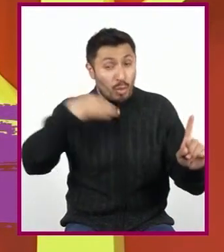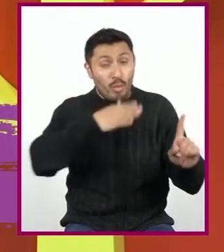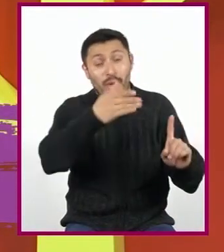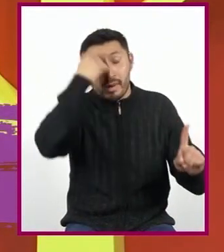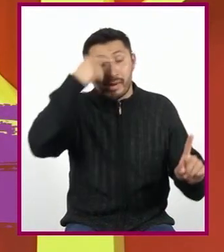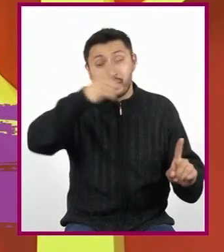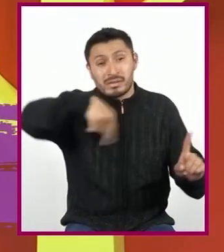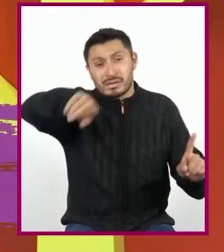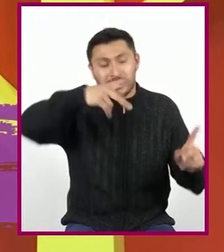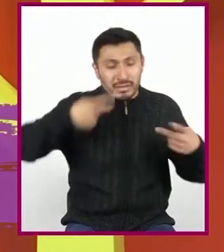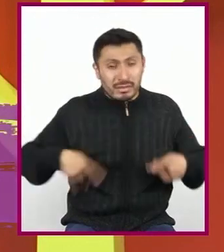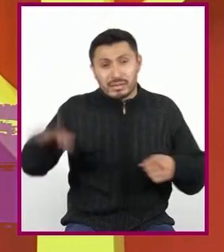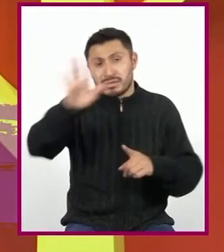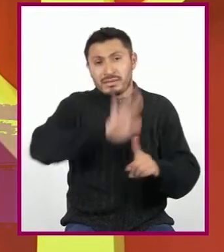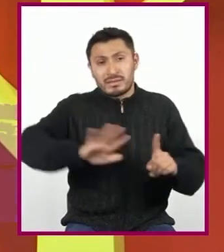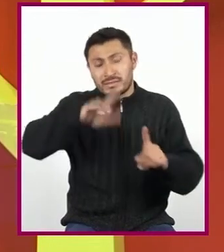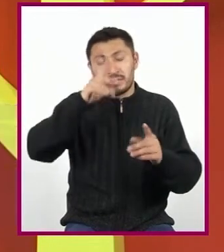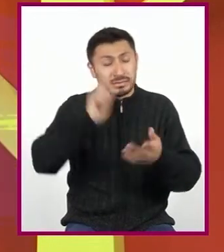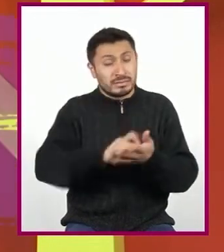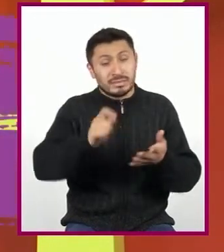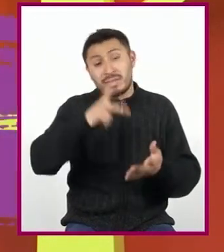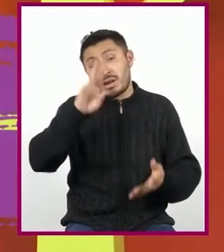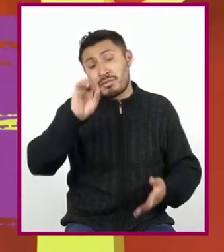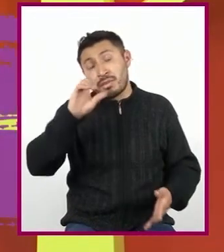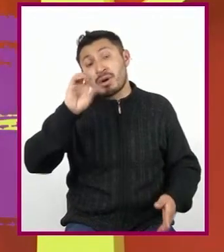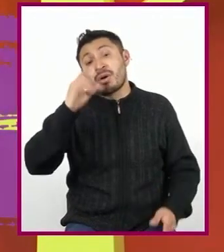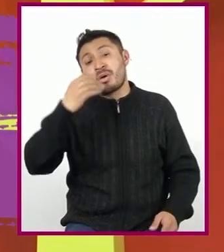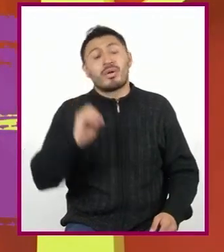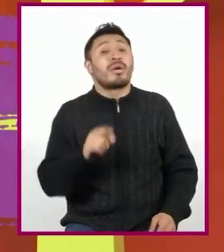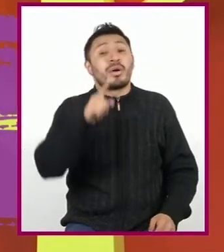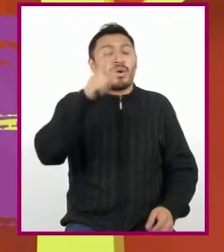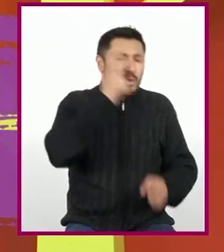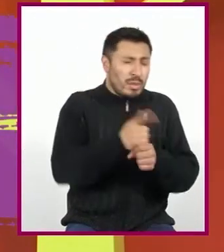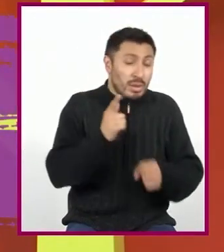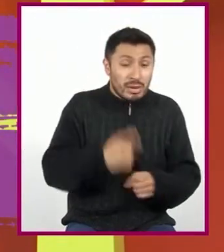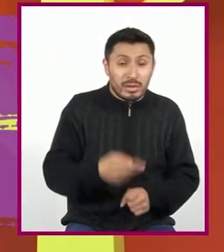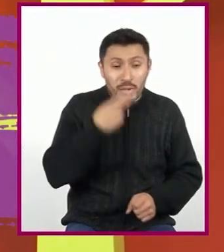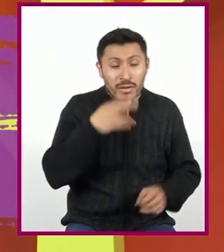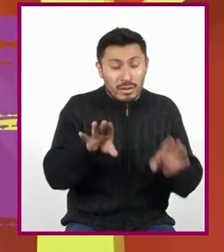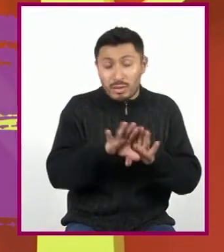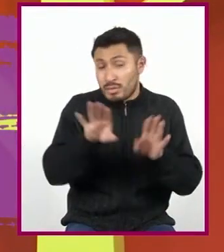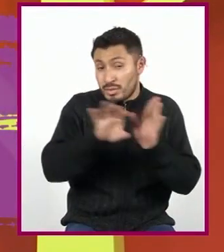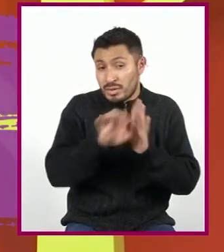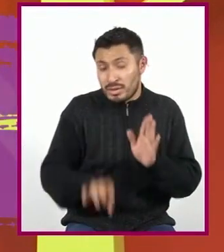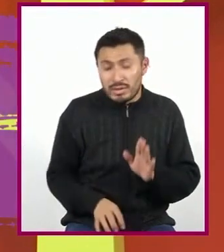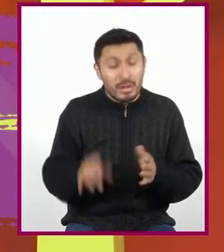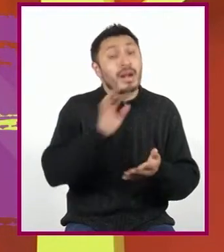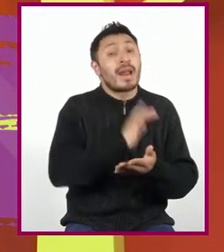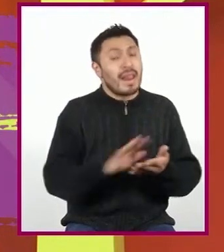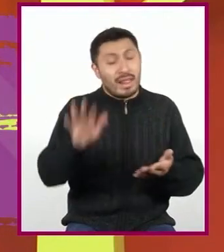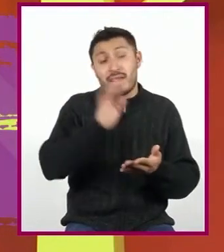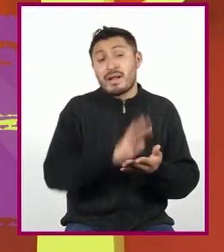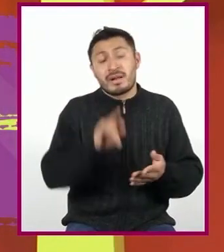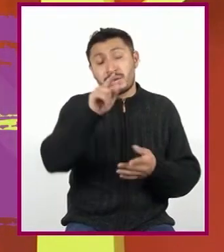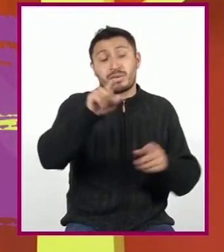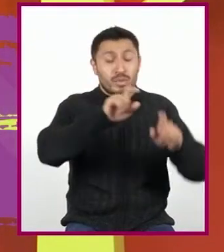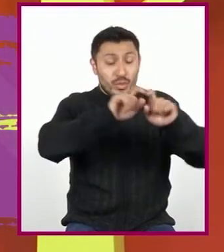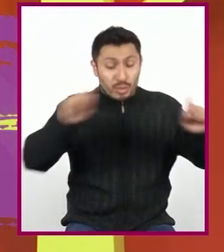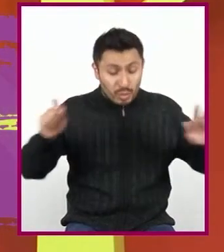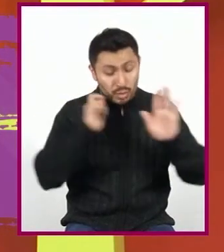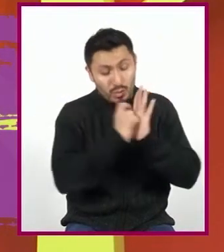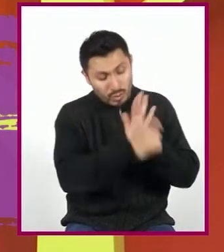la obra. Debe ubicar temporal y espacialmente a quien va a leer el libro y también debe presentar al autor de